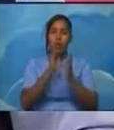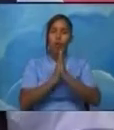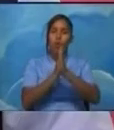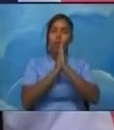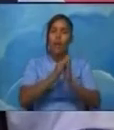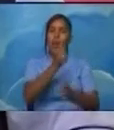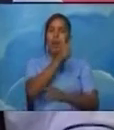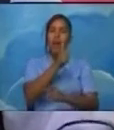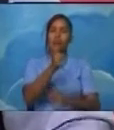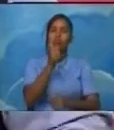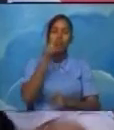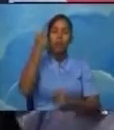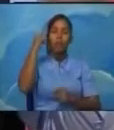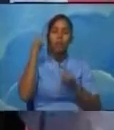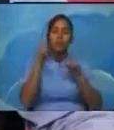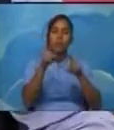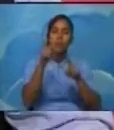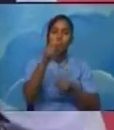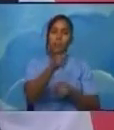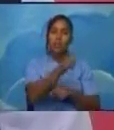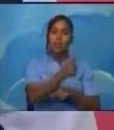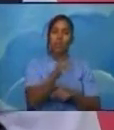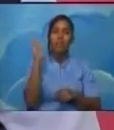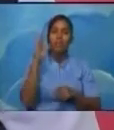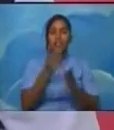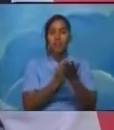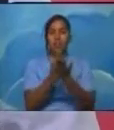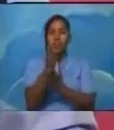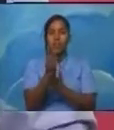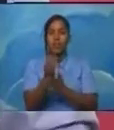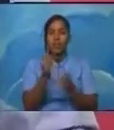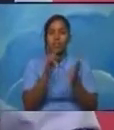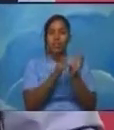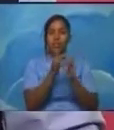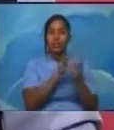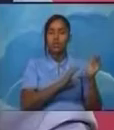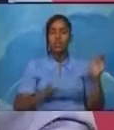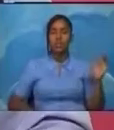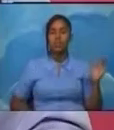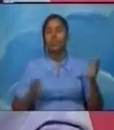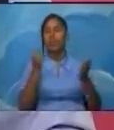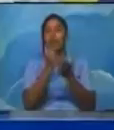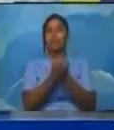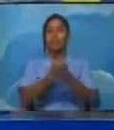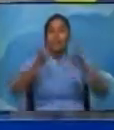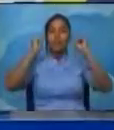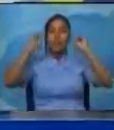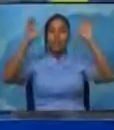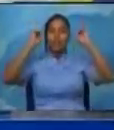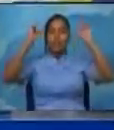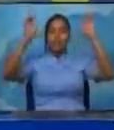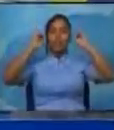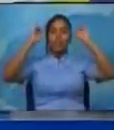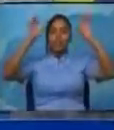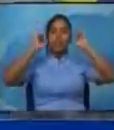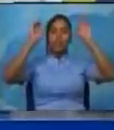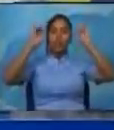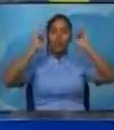brujo, ayune por el brujo y el brujo vendrá a ser un fiel seguidor de Jesucristo. Que Dios les bendiga. Amén. Yeah.